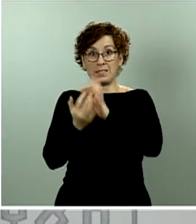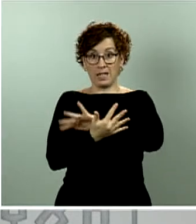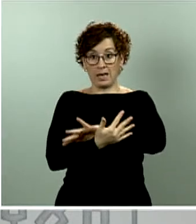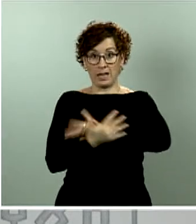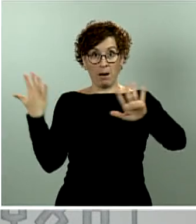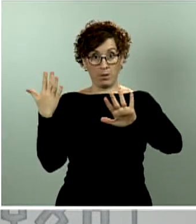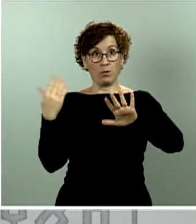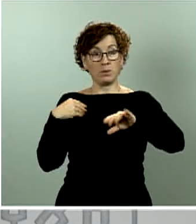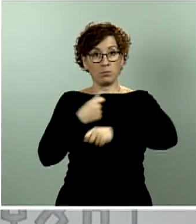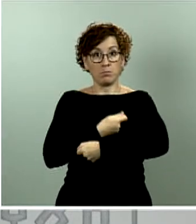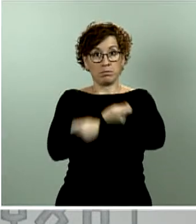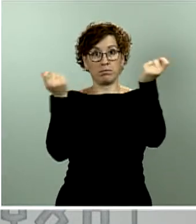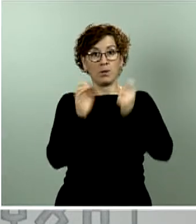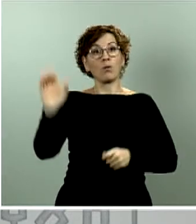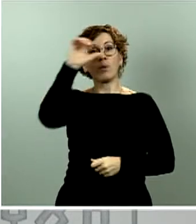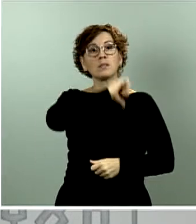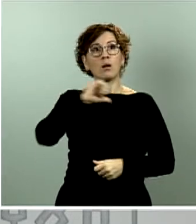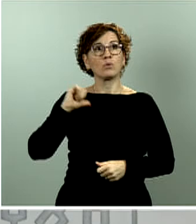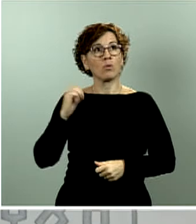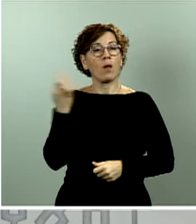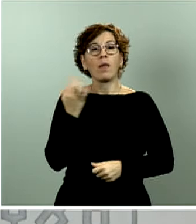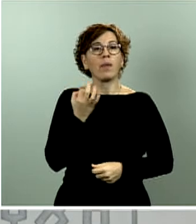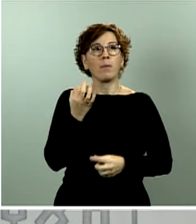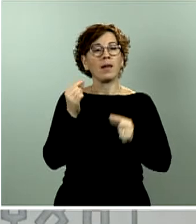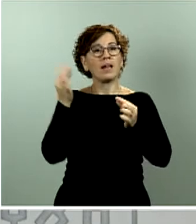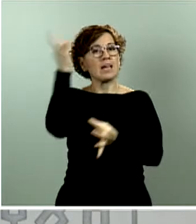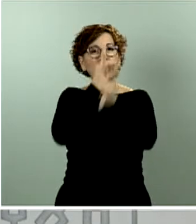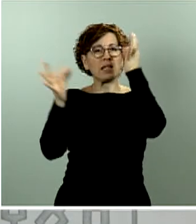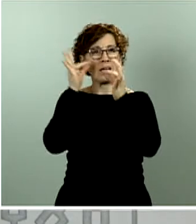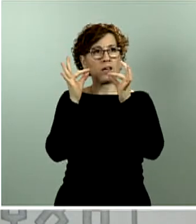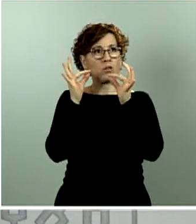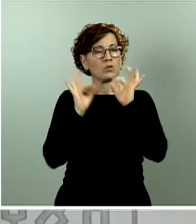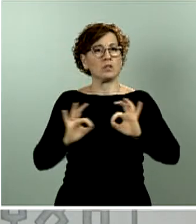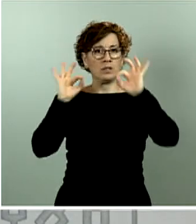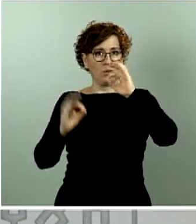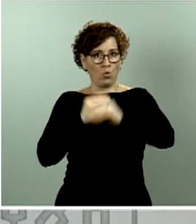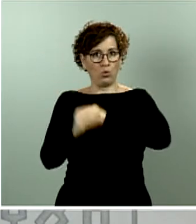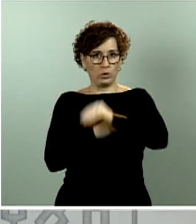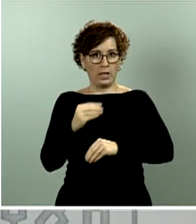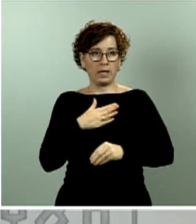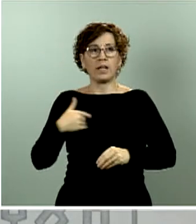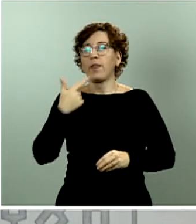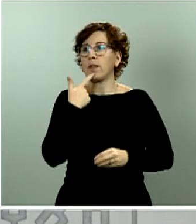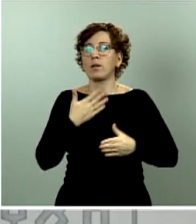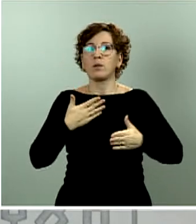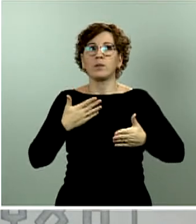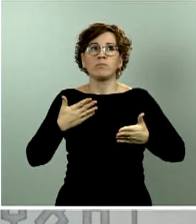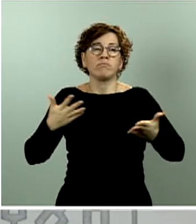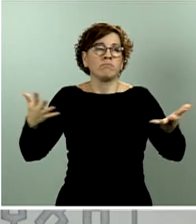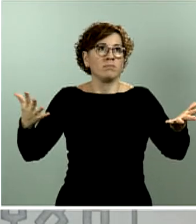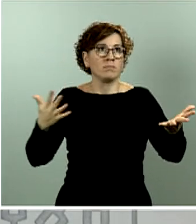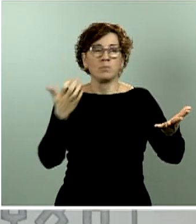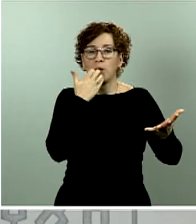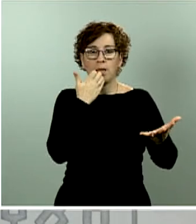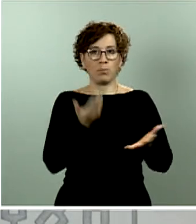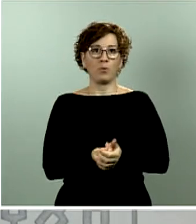tienen que utilizar con unos criterios determinados. No se pueden utilizar para, por ejemplo, hacer pruebas